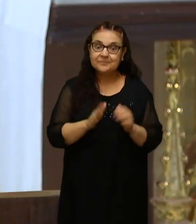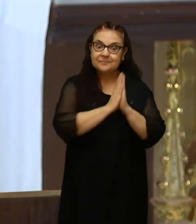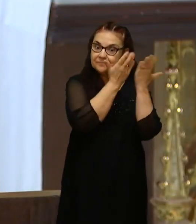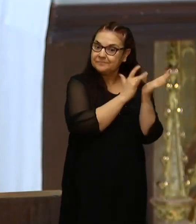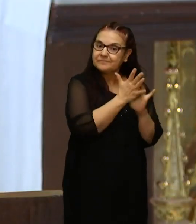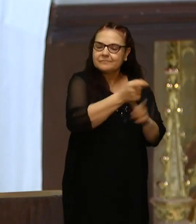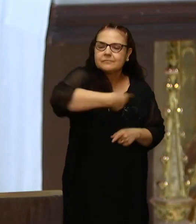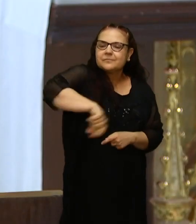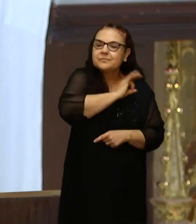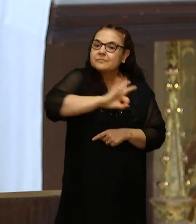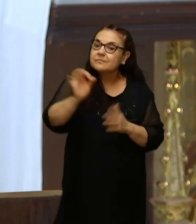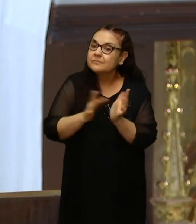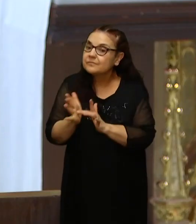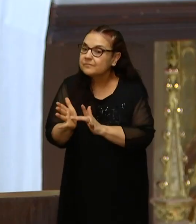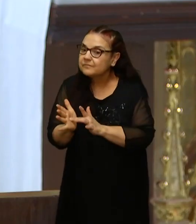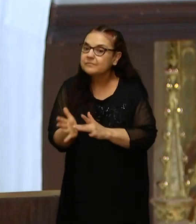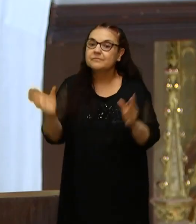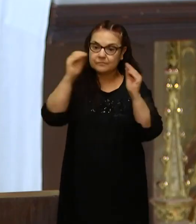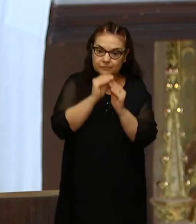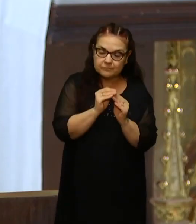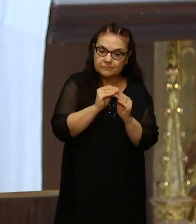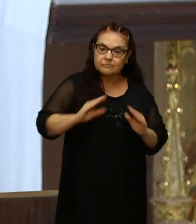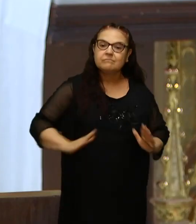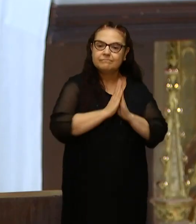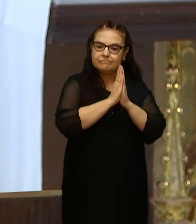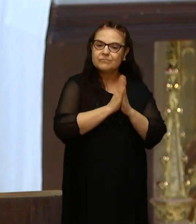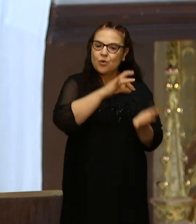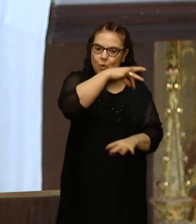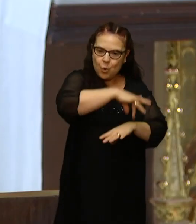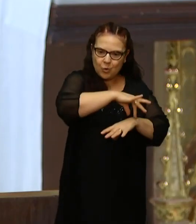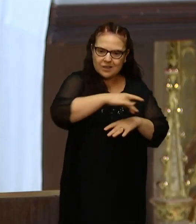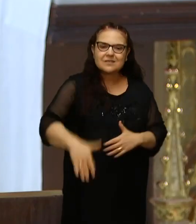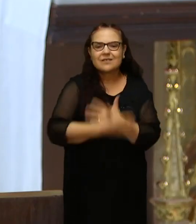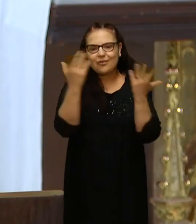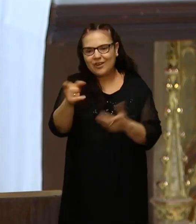Evangelio de nuestro Señor Jesucristo según San Lucas.